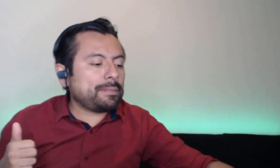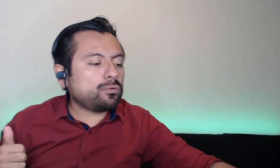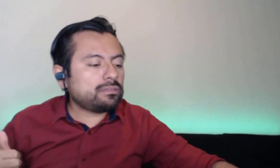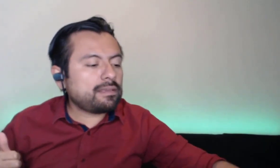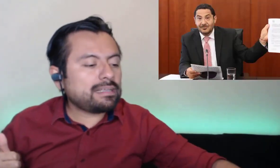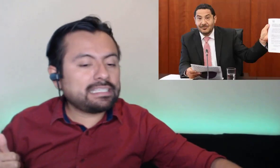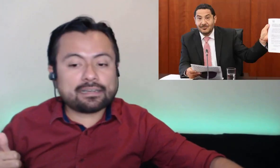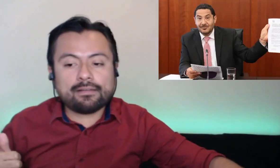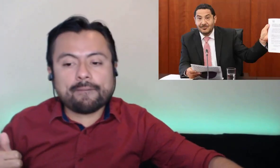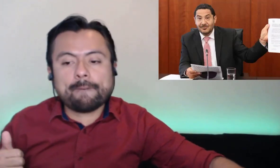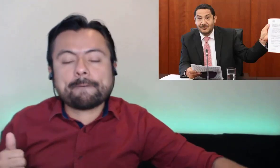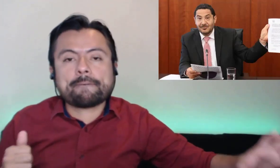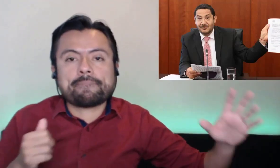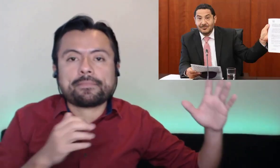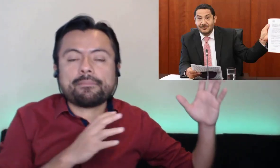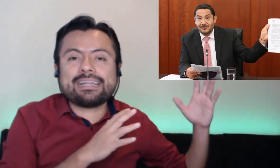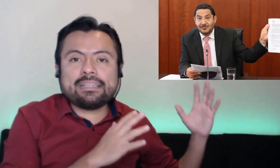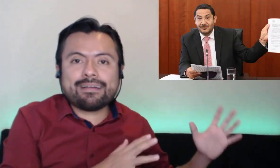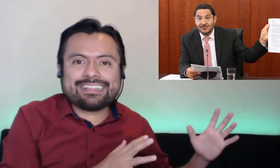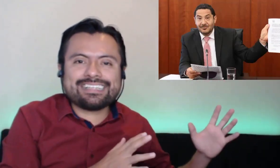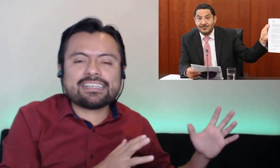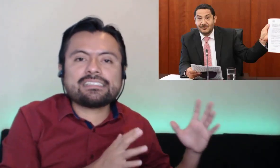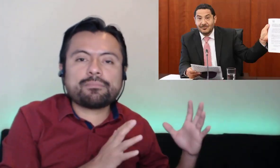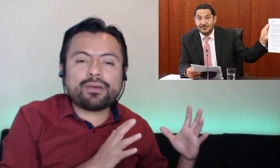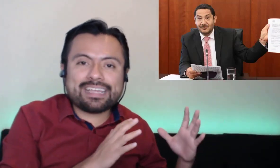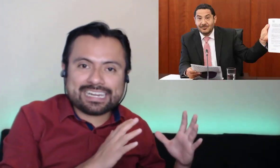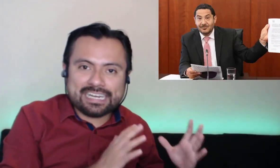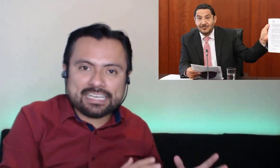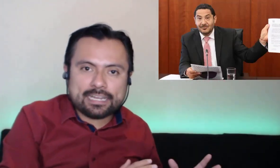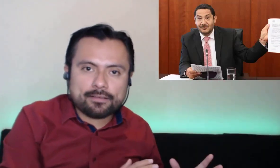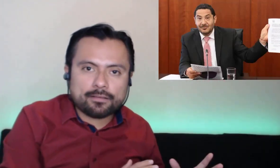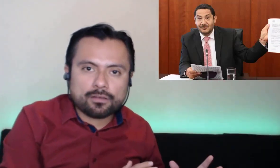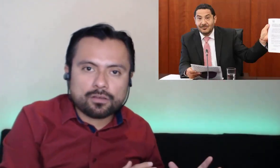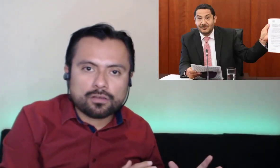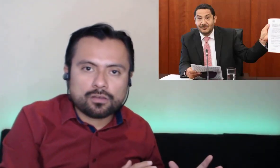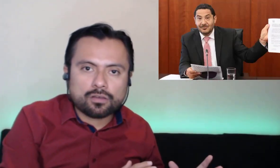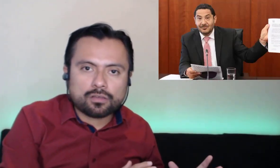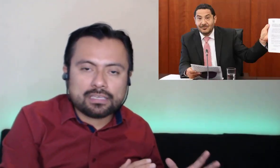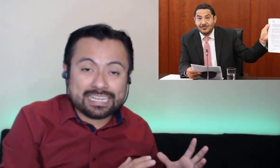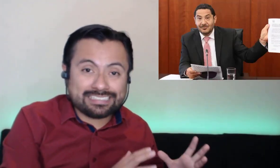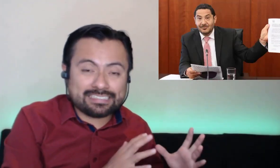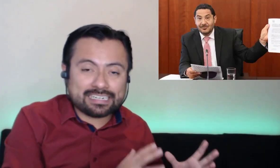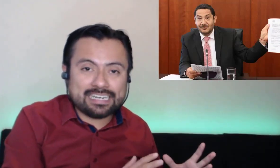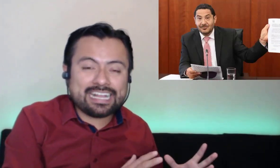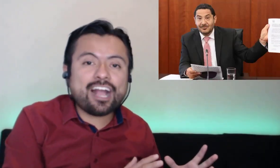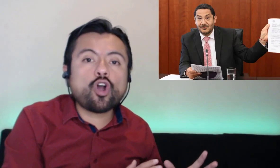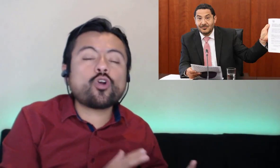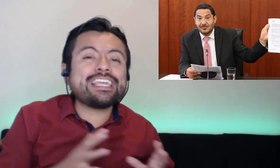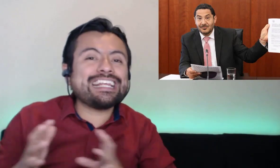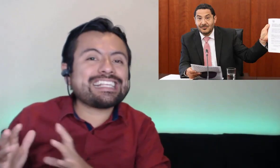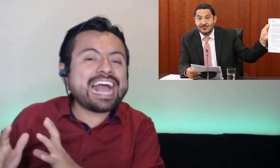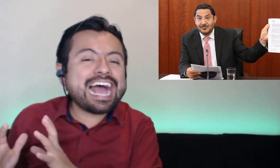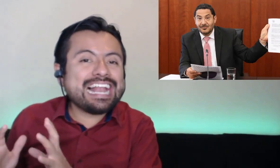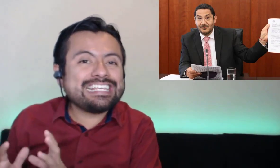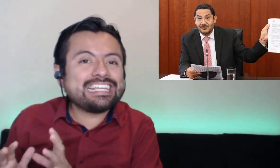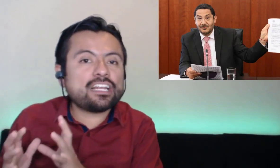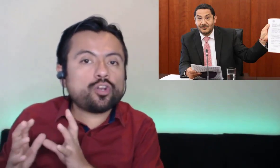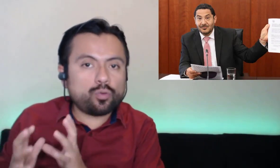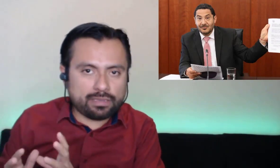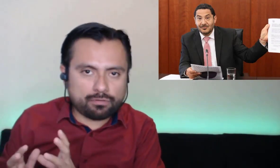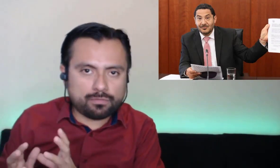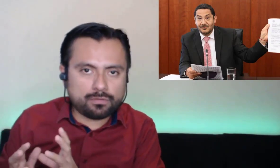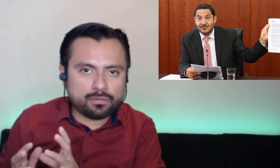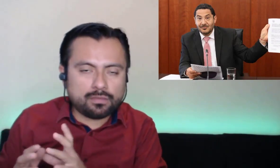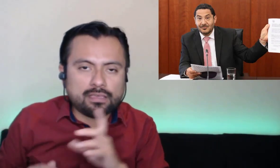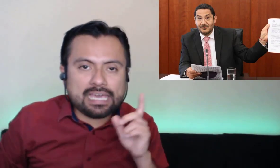la pregunta iba a ser martí batres se puede reelegir quieres que se reelijan o quieres a alguien